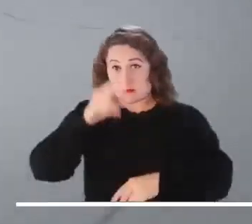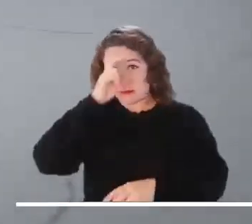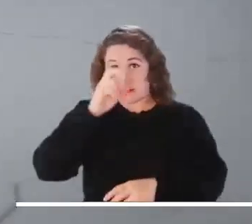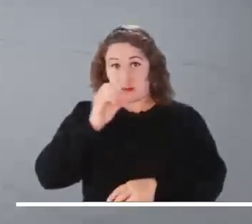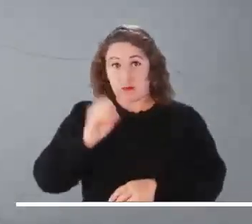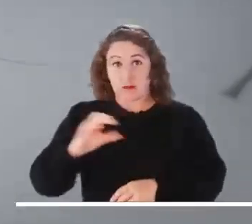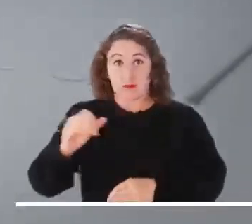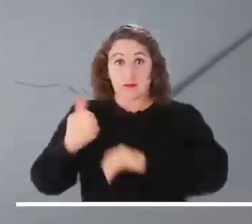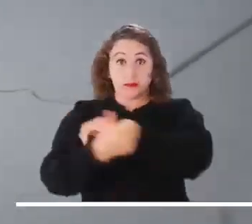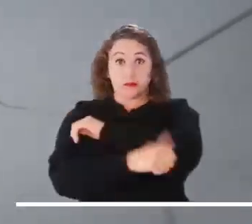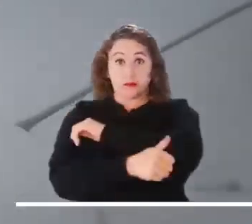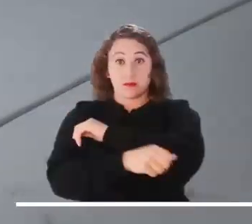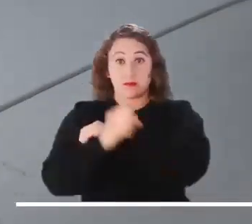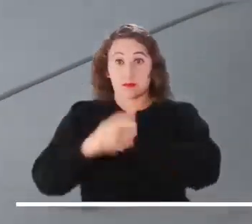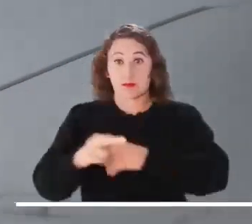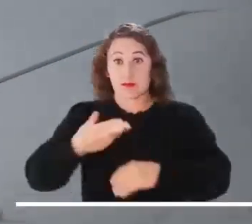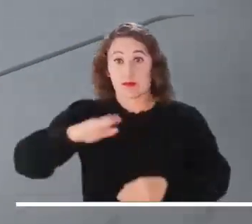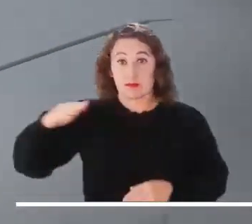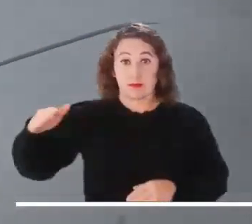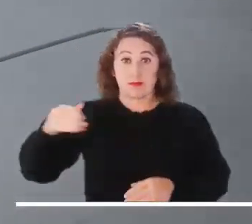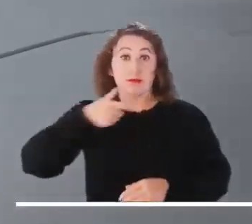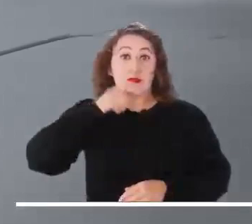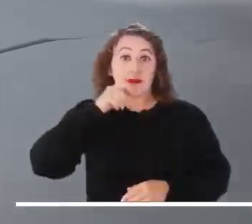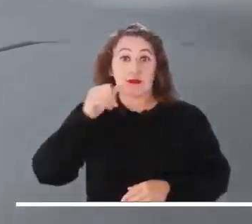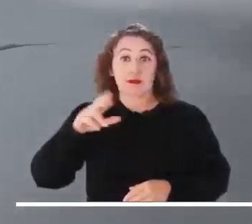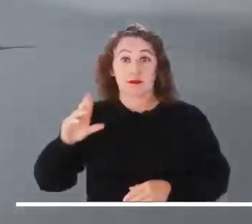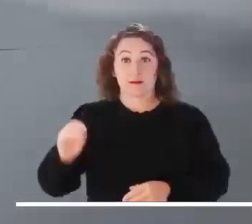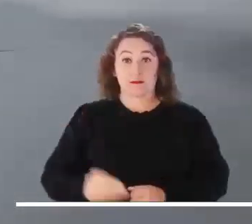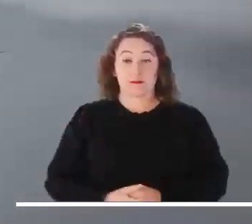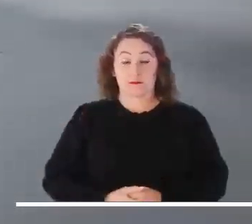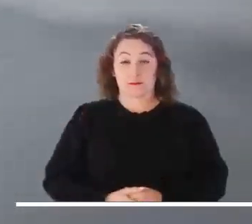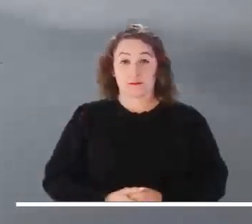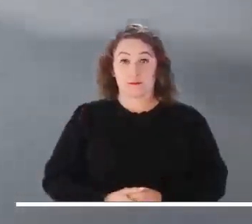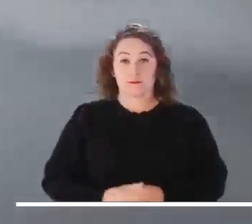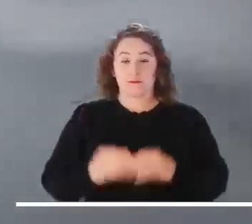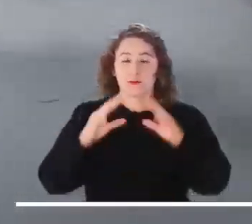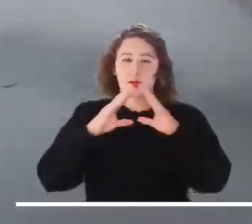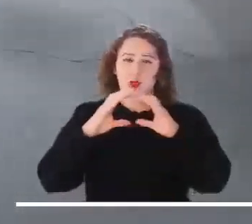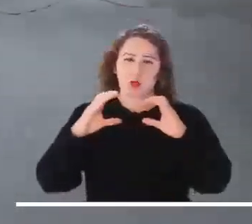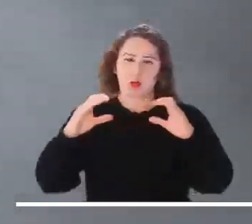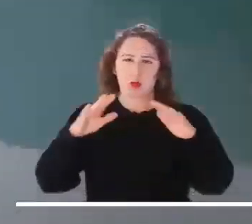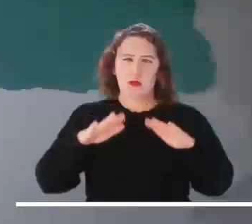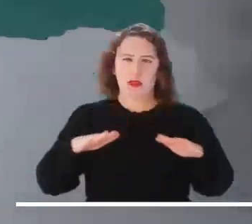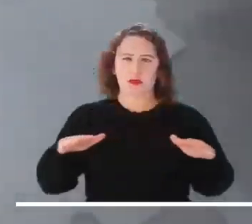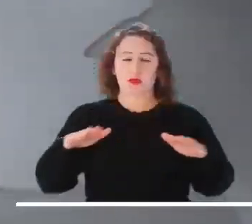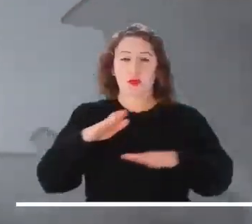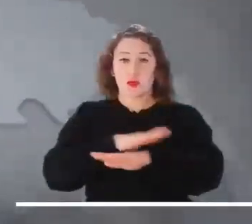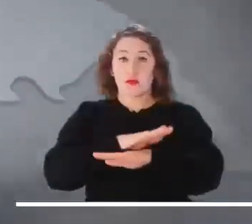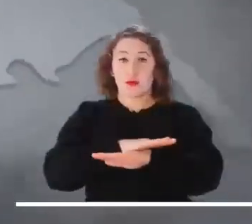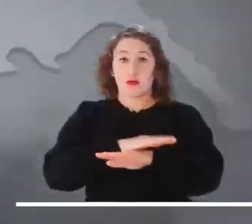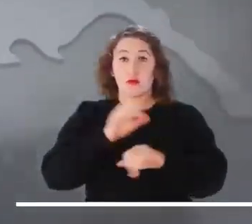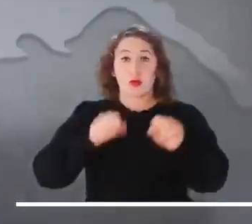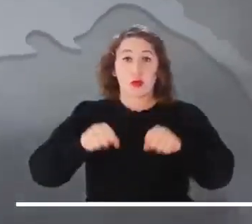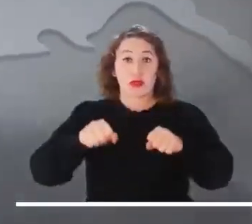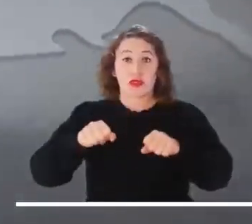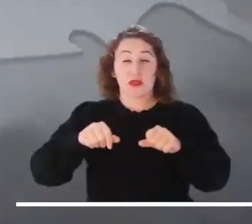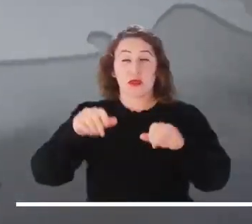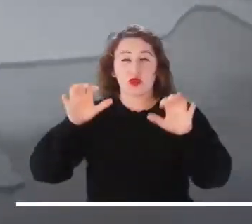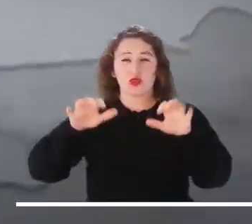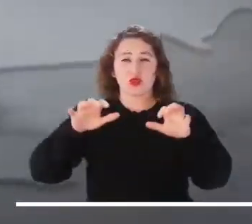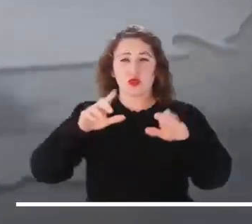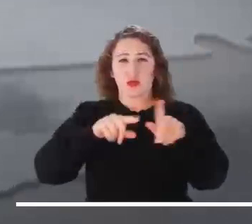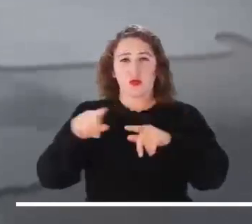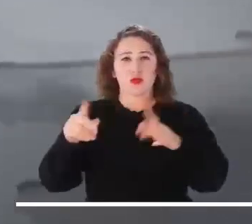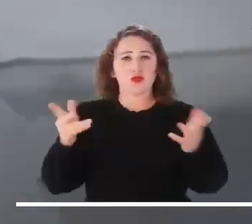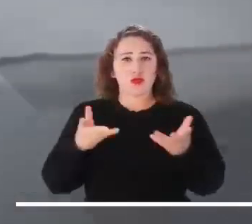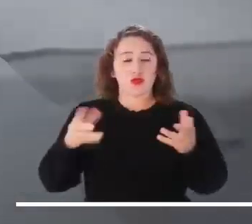Tolima, así como en el noroccidente de Boyacá, sur de Antioquia, Caldas y Risaralda. La nubosidad irá disminuyendo durante la